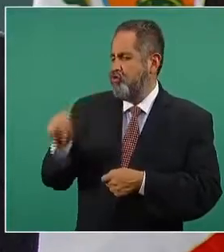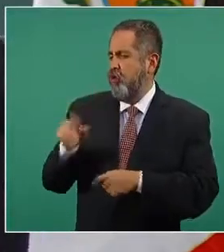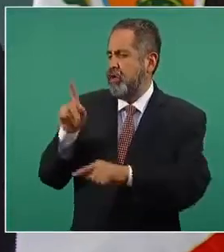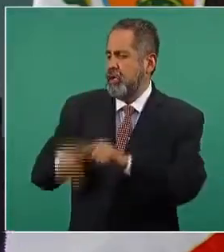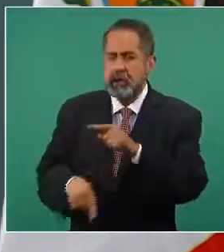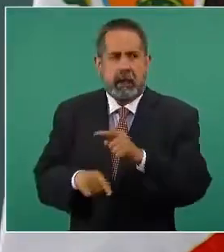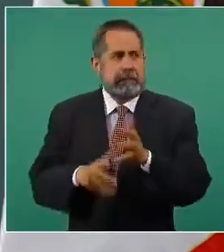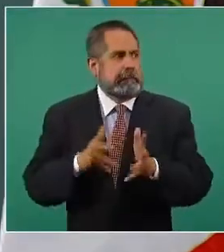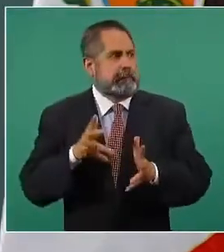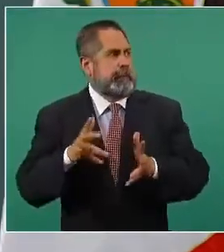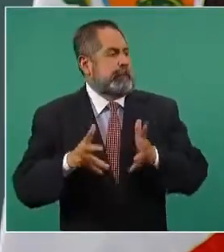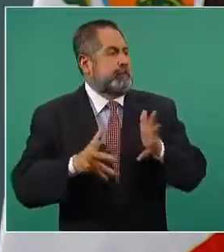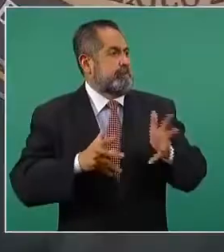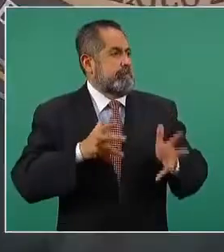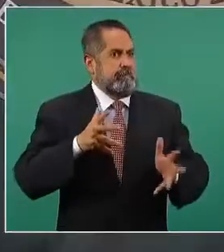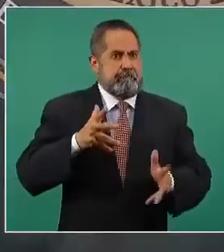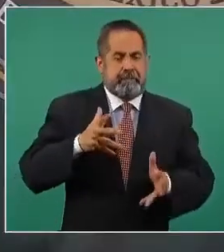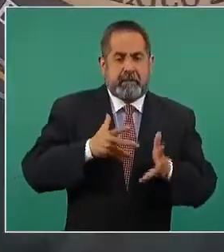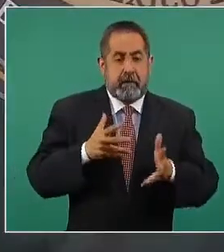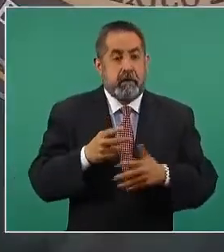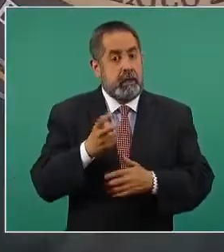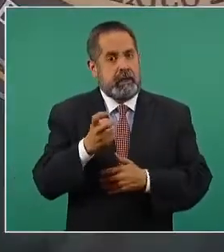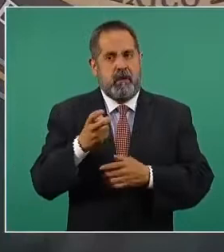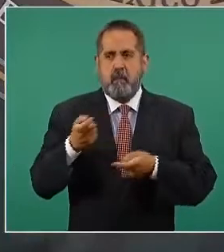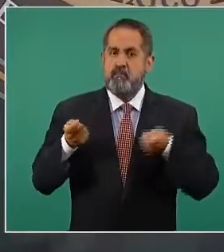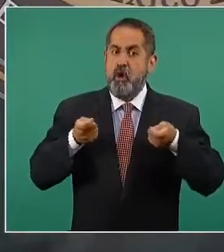Por ese motivo, a veces,